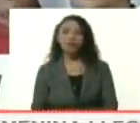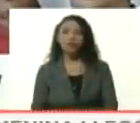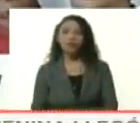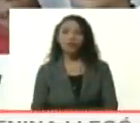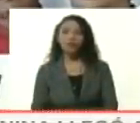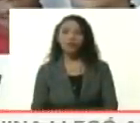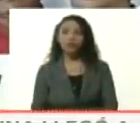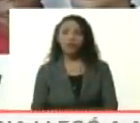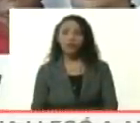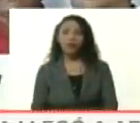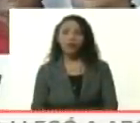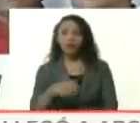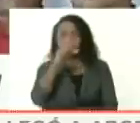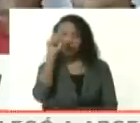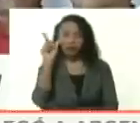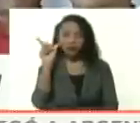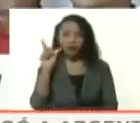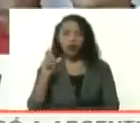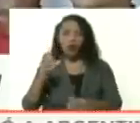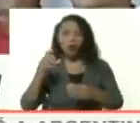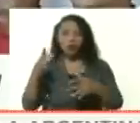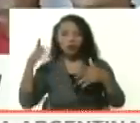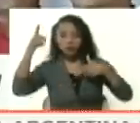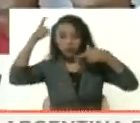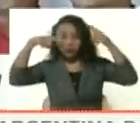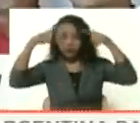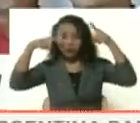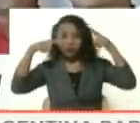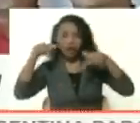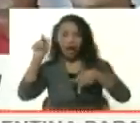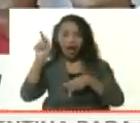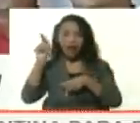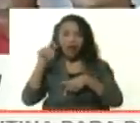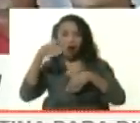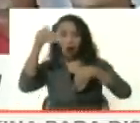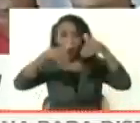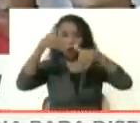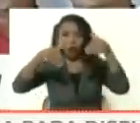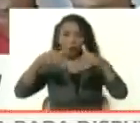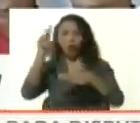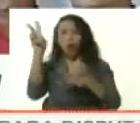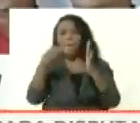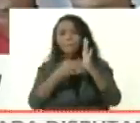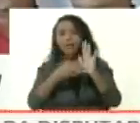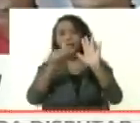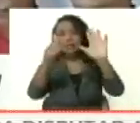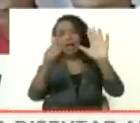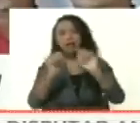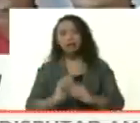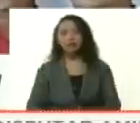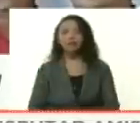PSUV, ordenada por nuestro comandante luego de aquellas elecciones del año 2006.